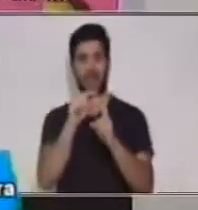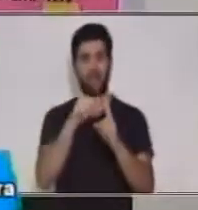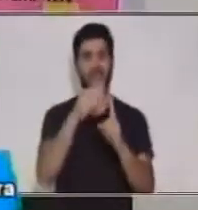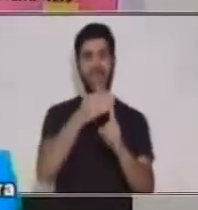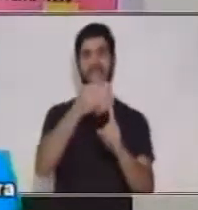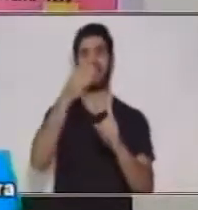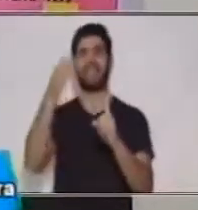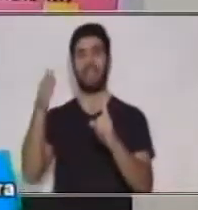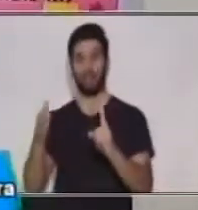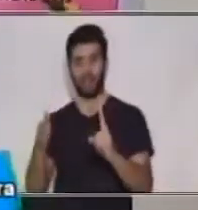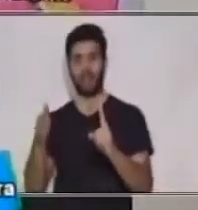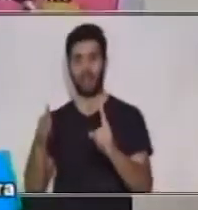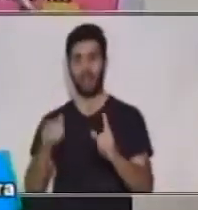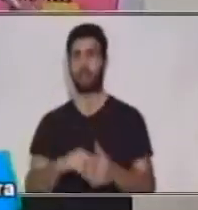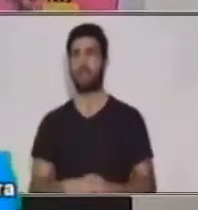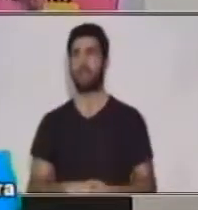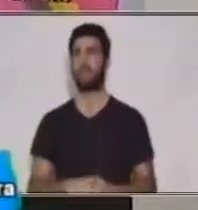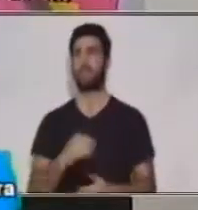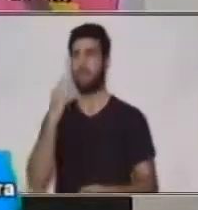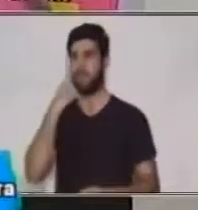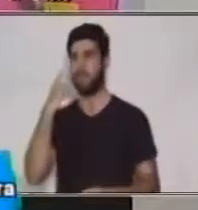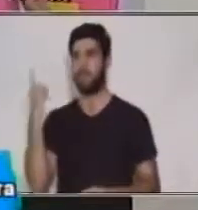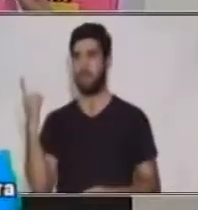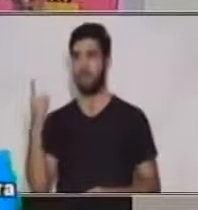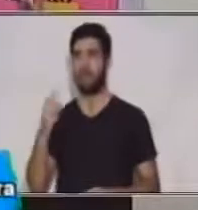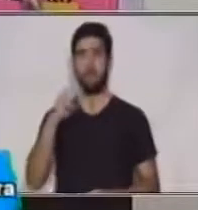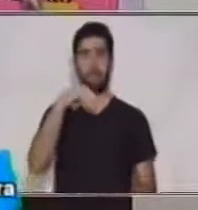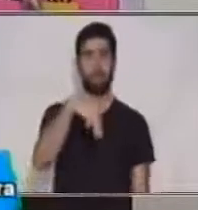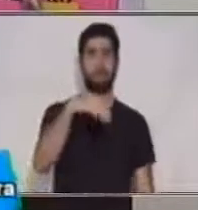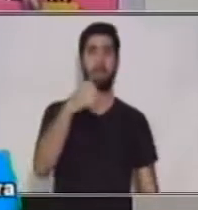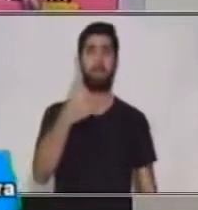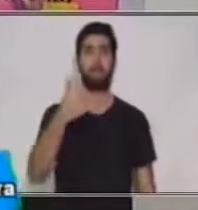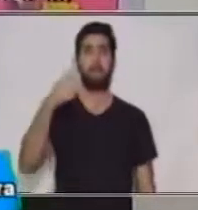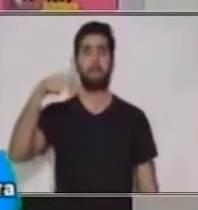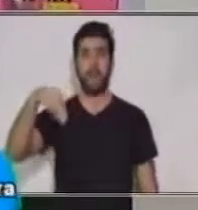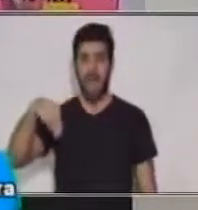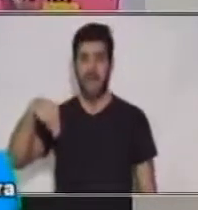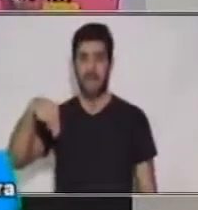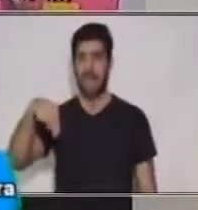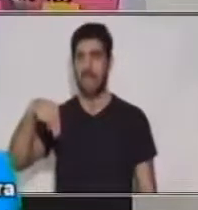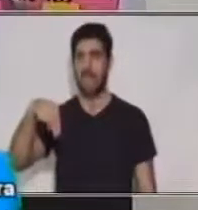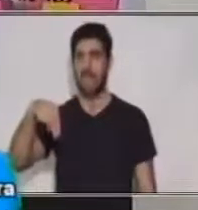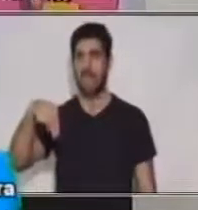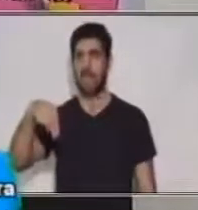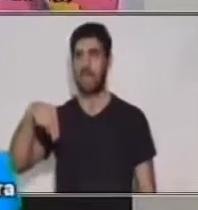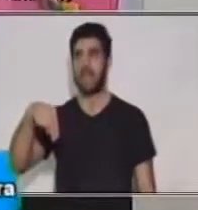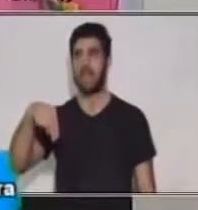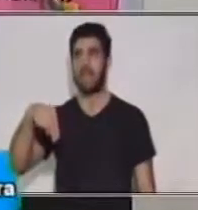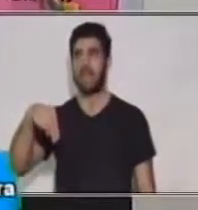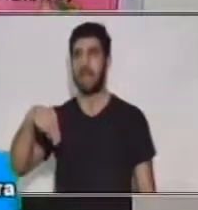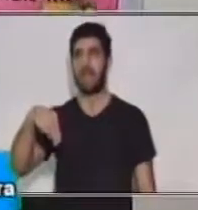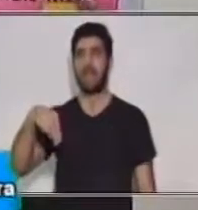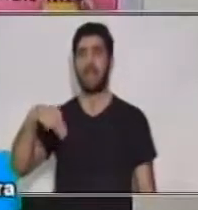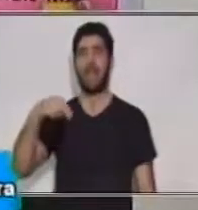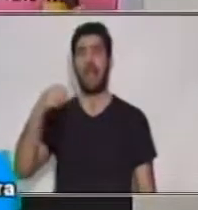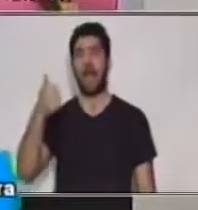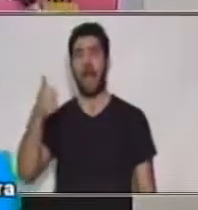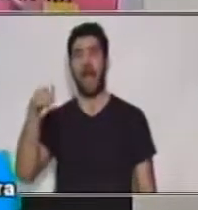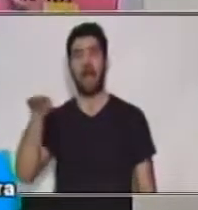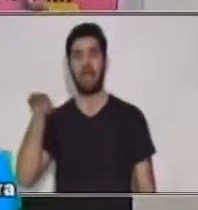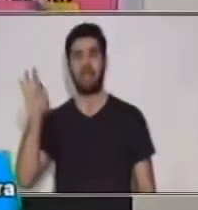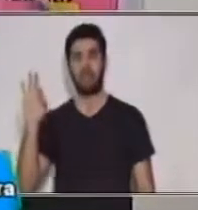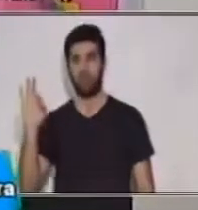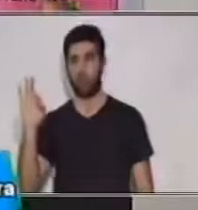aquí después. Ahora aquí miren, man. La palabra man es la palabra base y le pusimos aso,